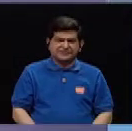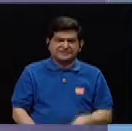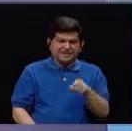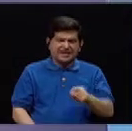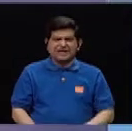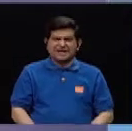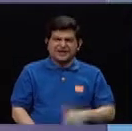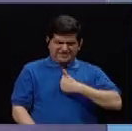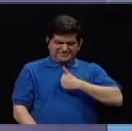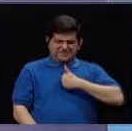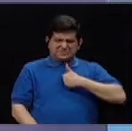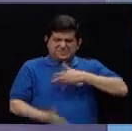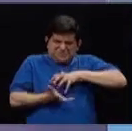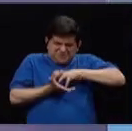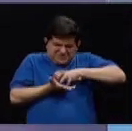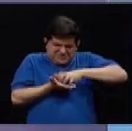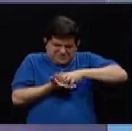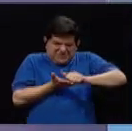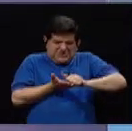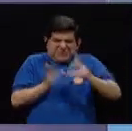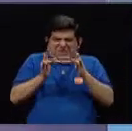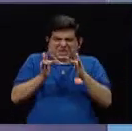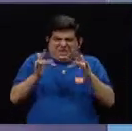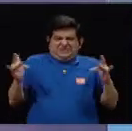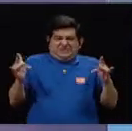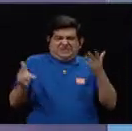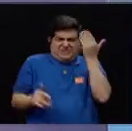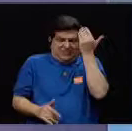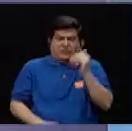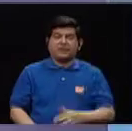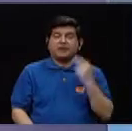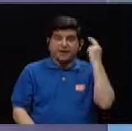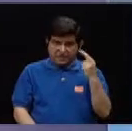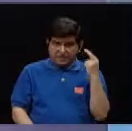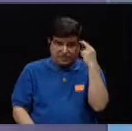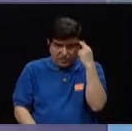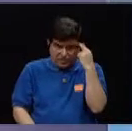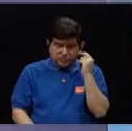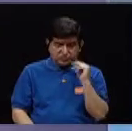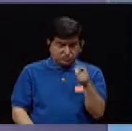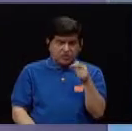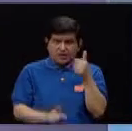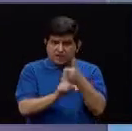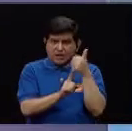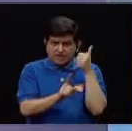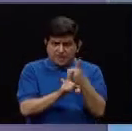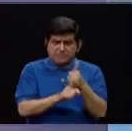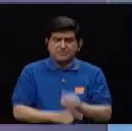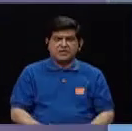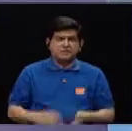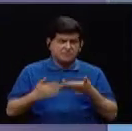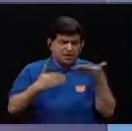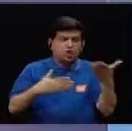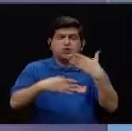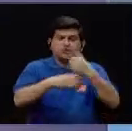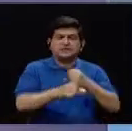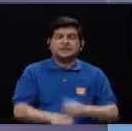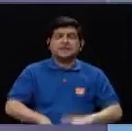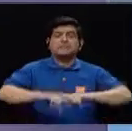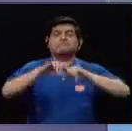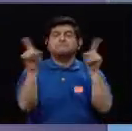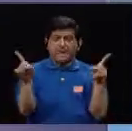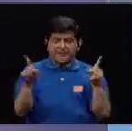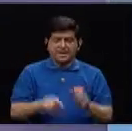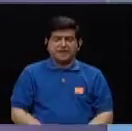tan destruida, por qué estaba uh-huh. tan vacía, tan destruida, y los motivos que la hacían a ella hacer lo que hacía. Y